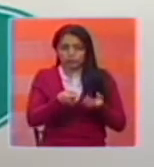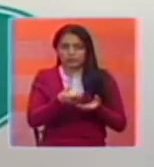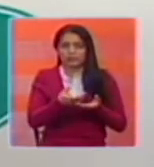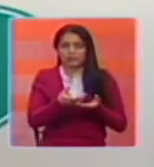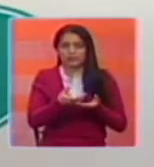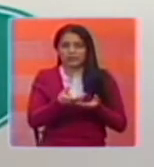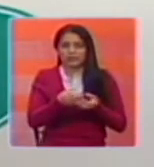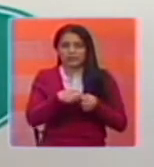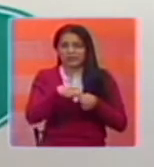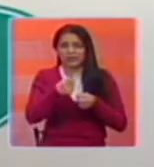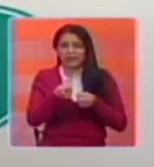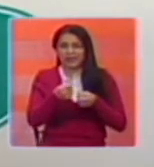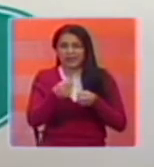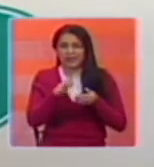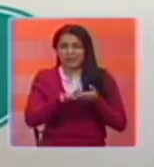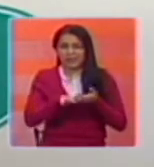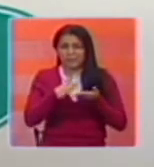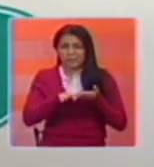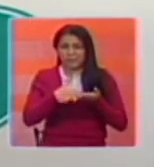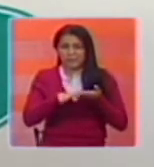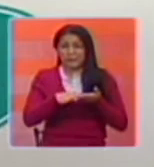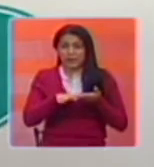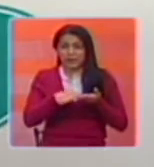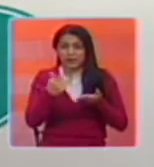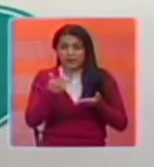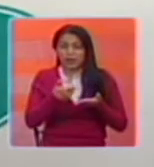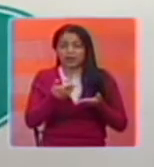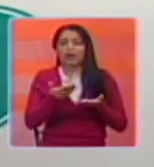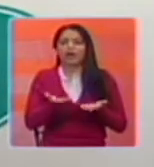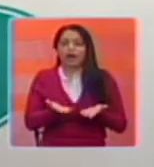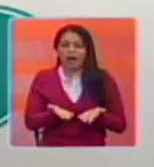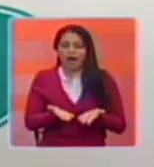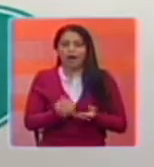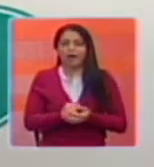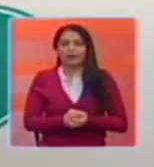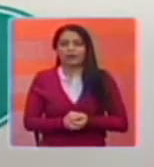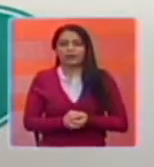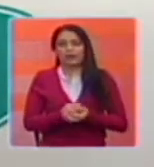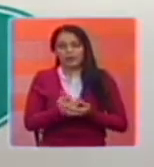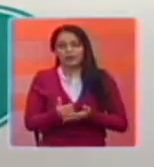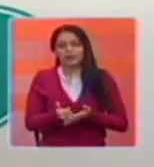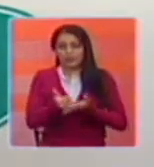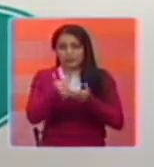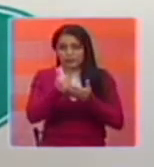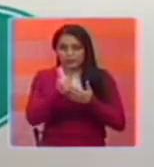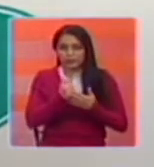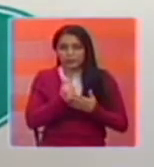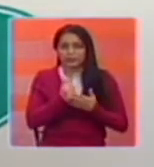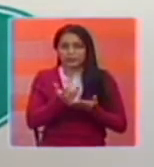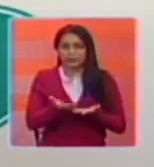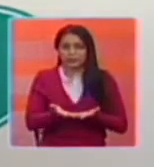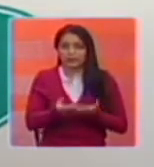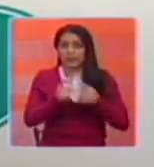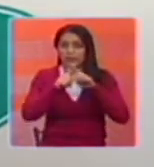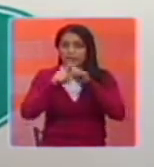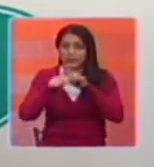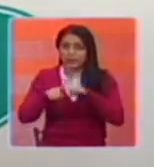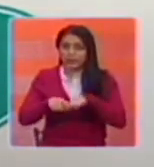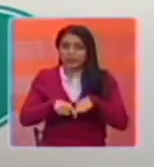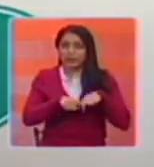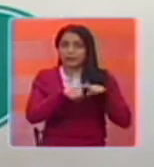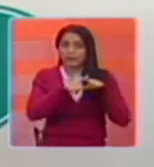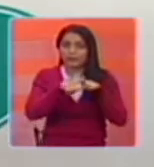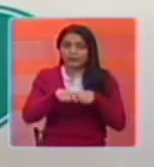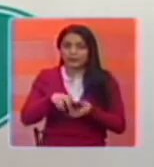queda como pedacito de cake en el pirotín, ¿verdad? Ajá, por eso es el pirotín. A veces, depende de las